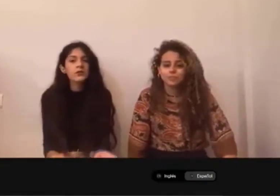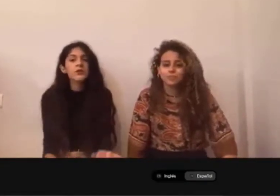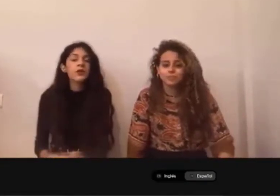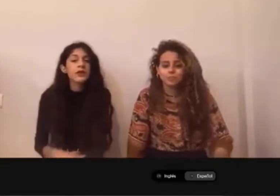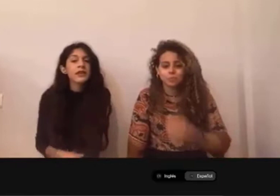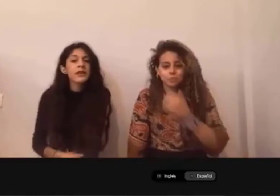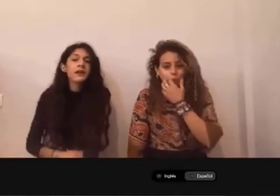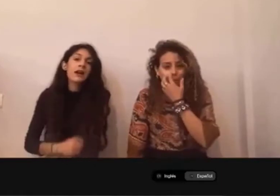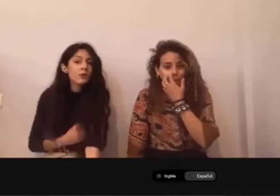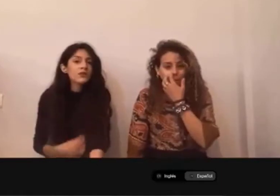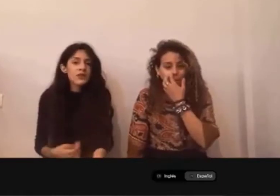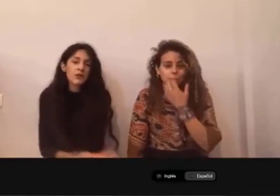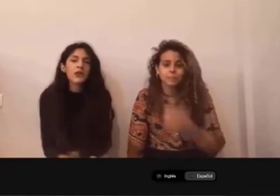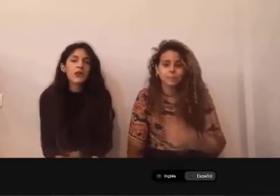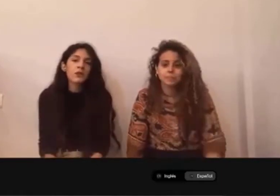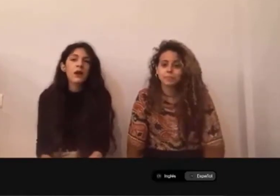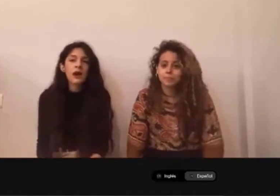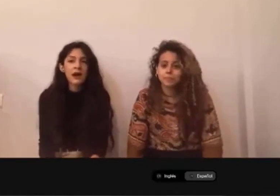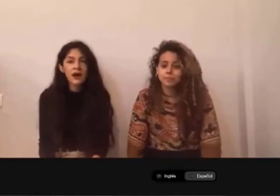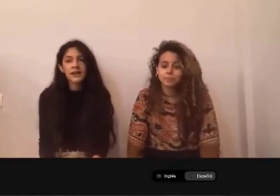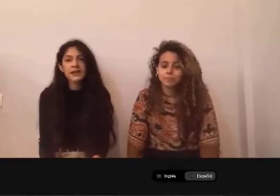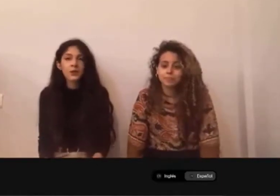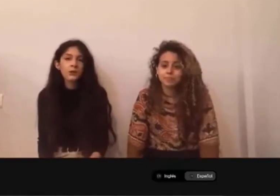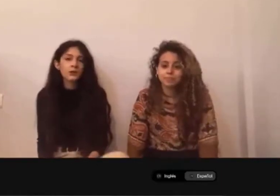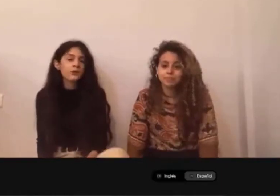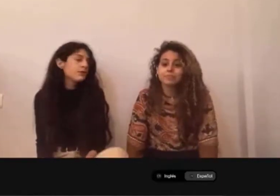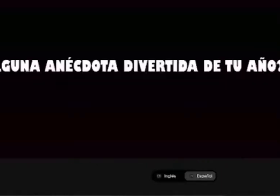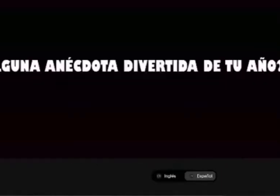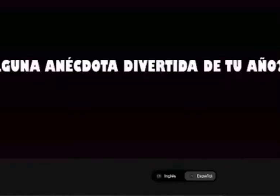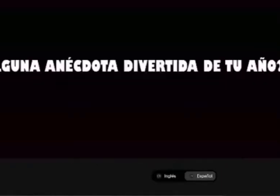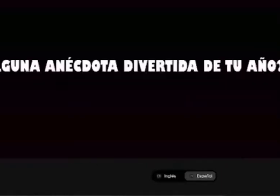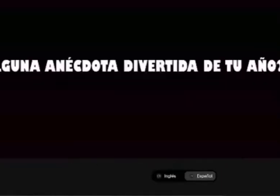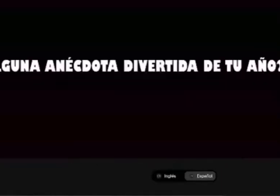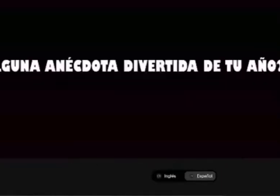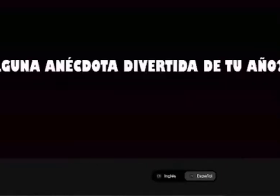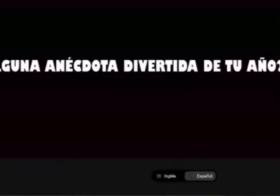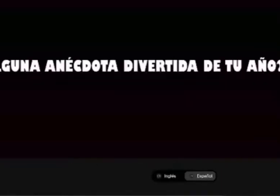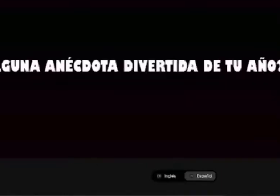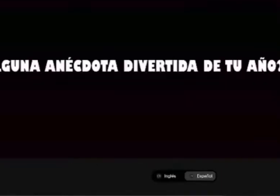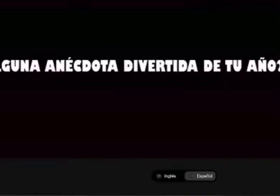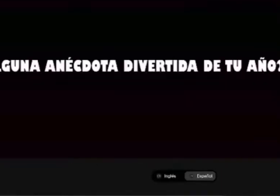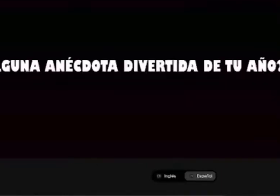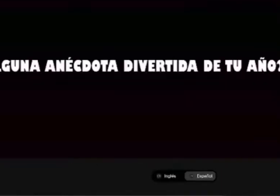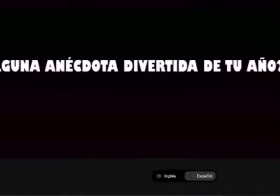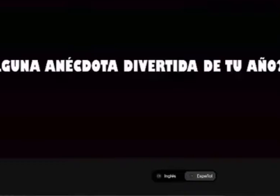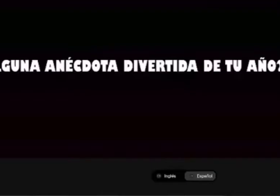todos, incluso hoy día algunos seguimos yendo a clase juntos.